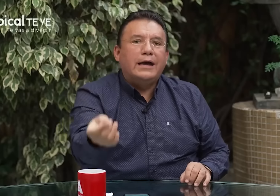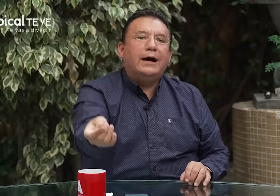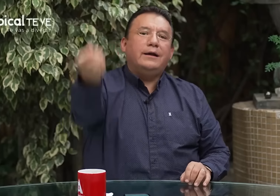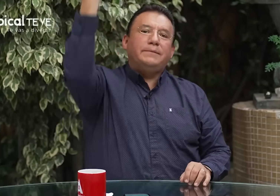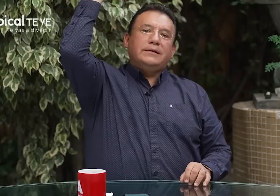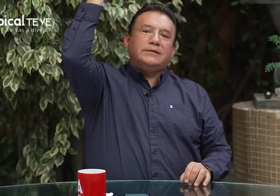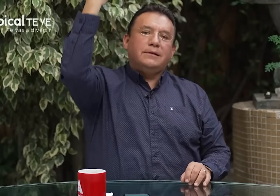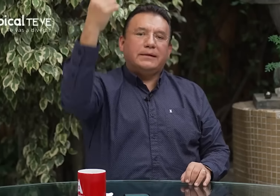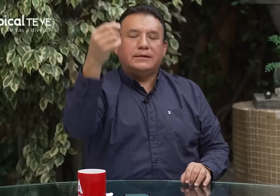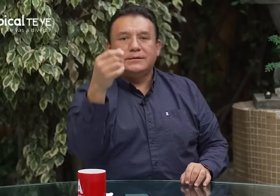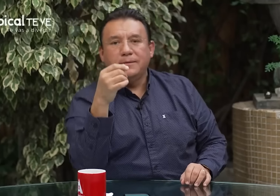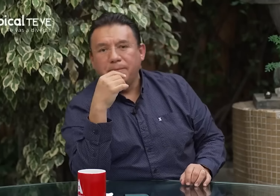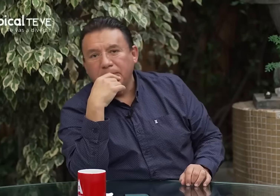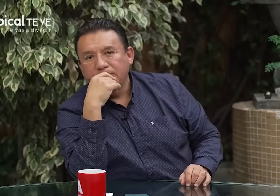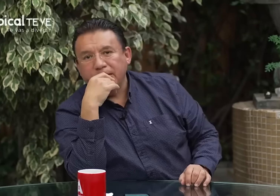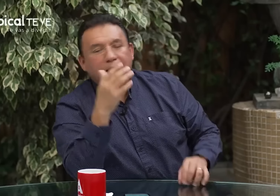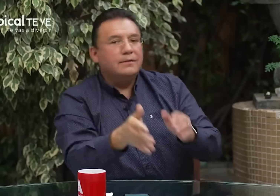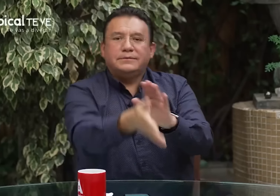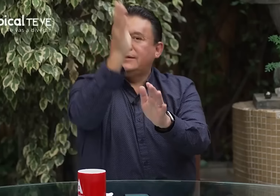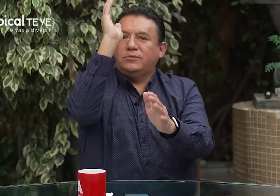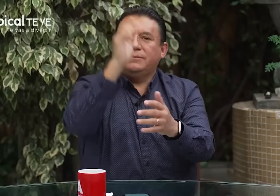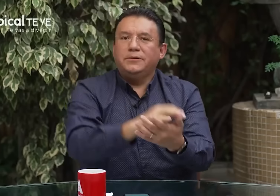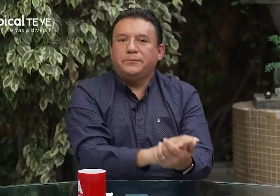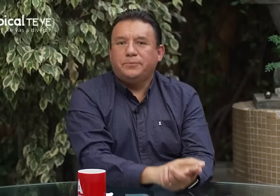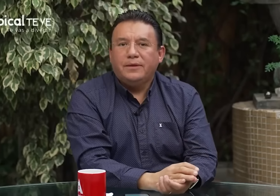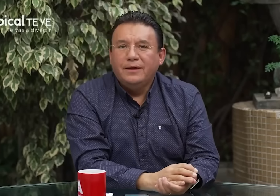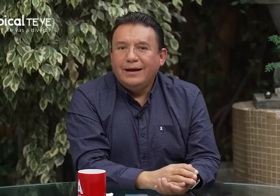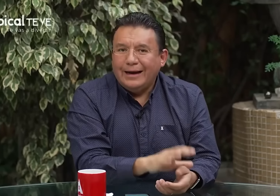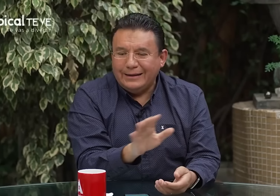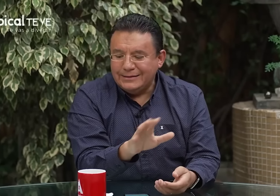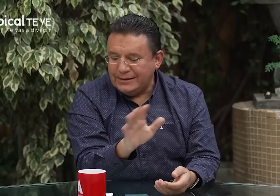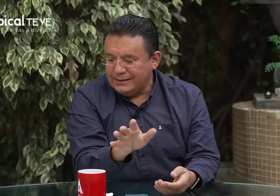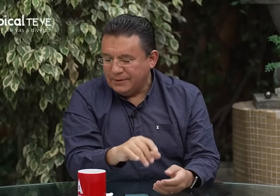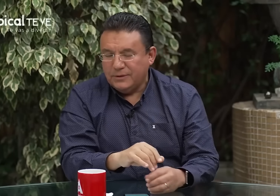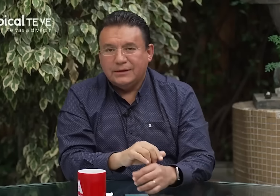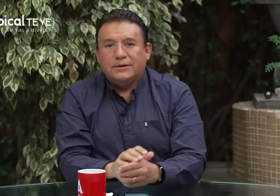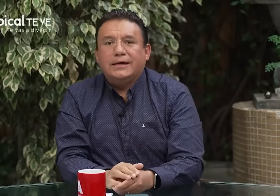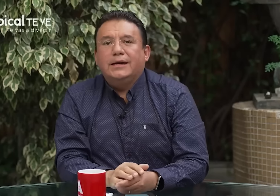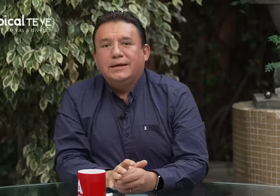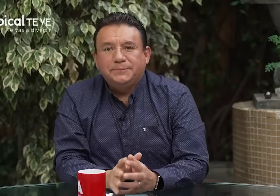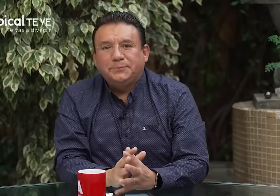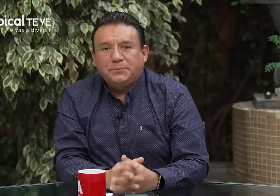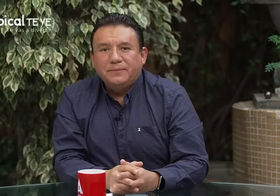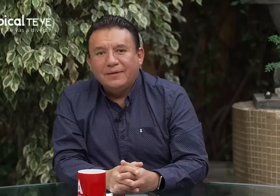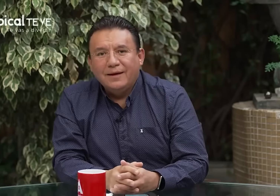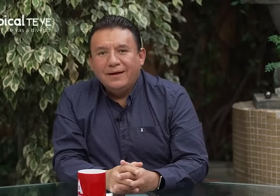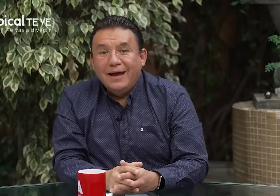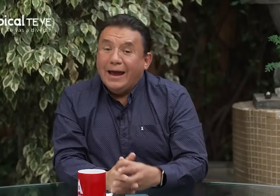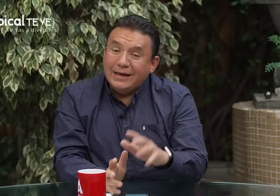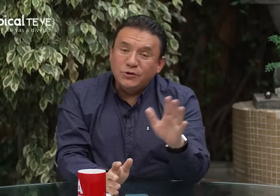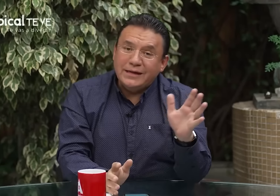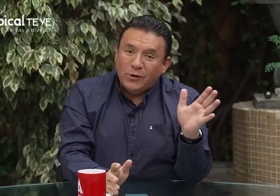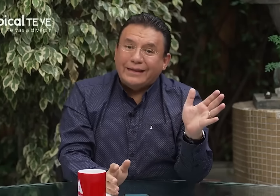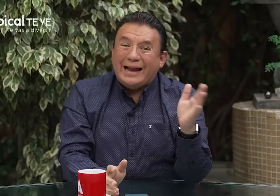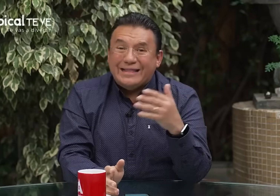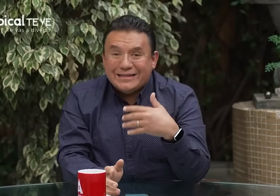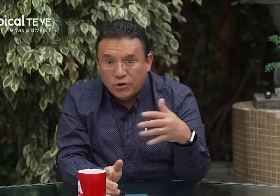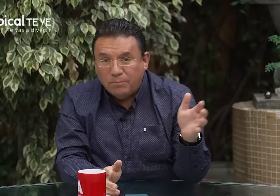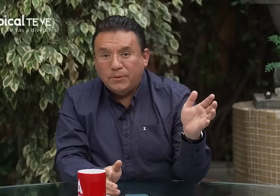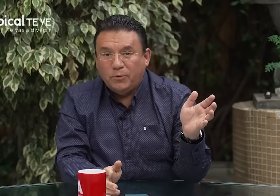1, 2, 3, 4, 5 y agarra y avienta el chile para atrás. Y ya, sigue su camino. Al día siguiente me cuenta lo que quiera. Eso es, digo,